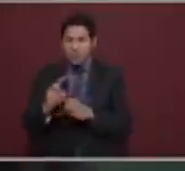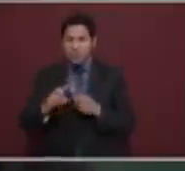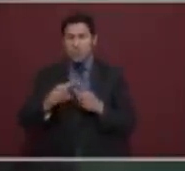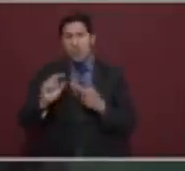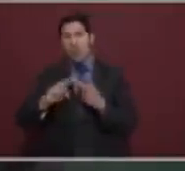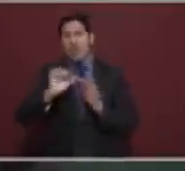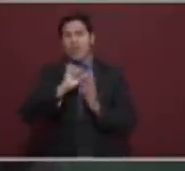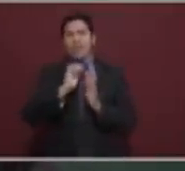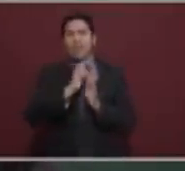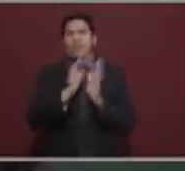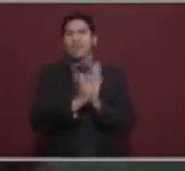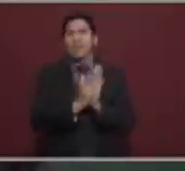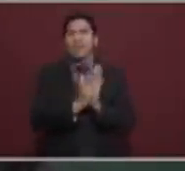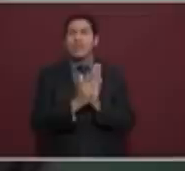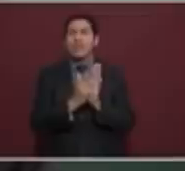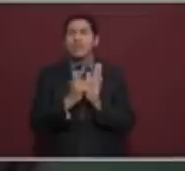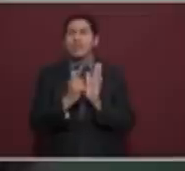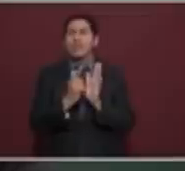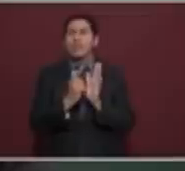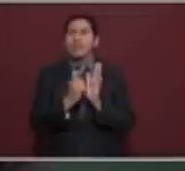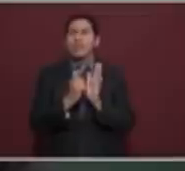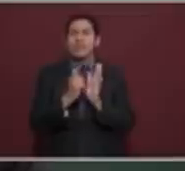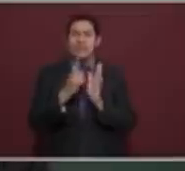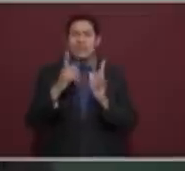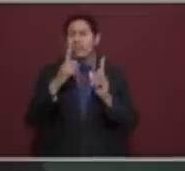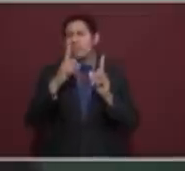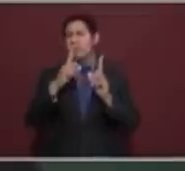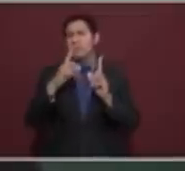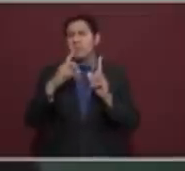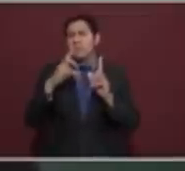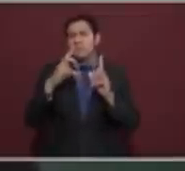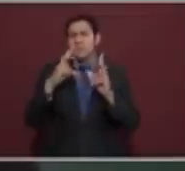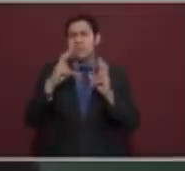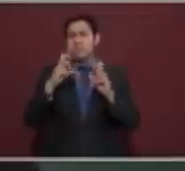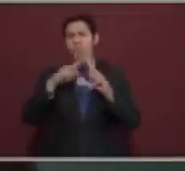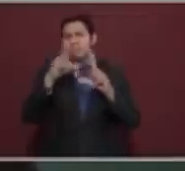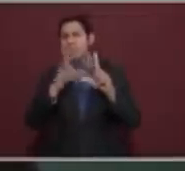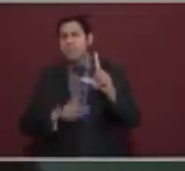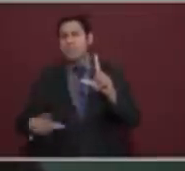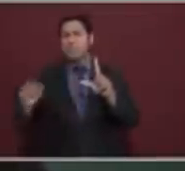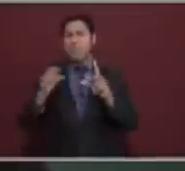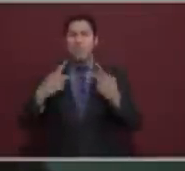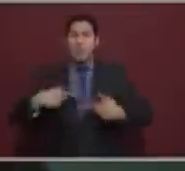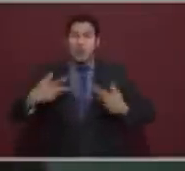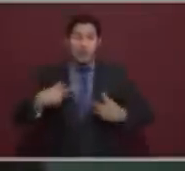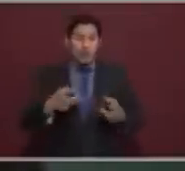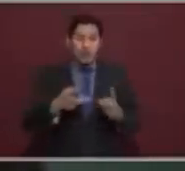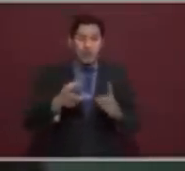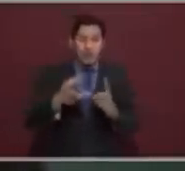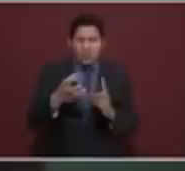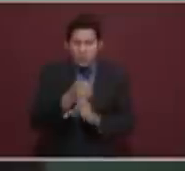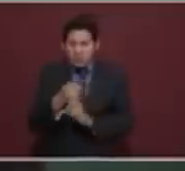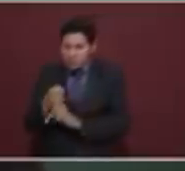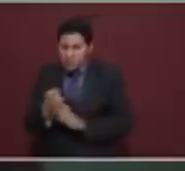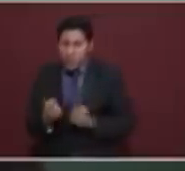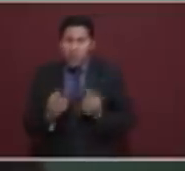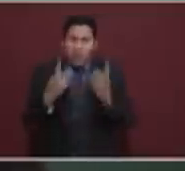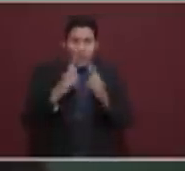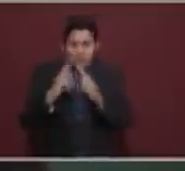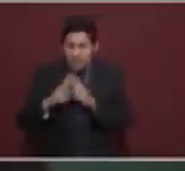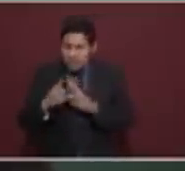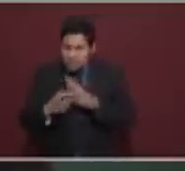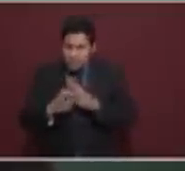registro nacional de detenidos en las heces en el aspecto